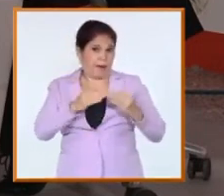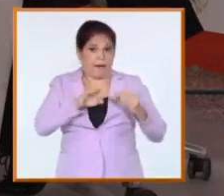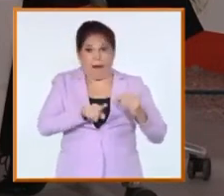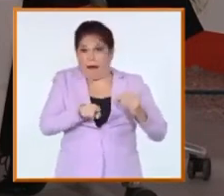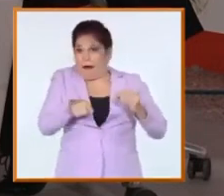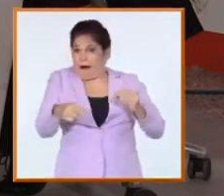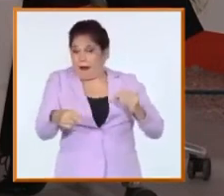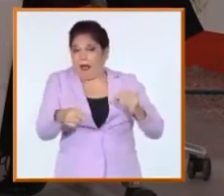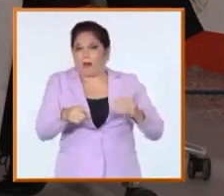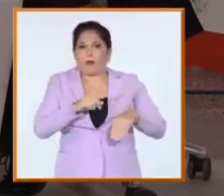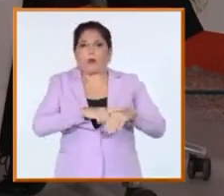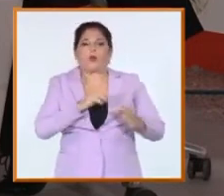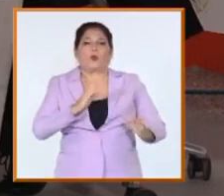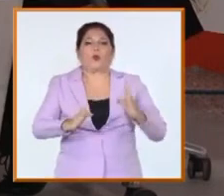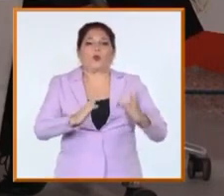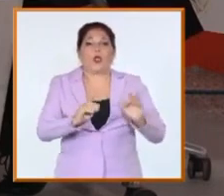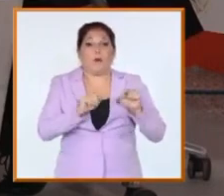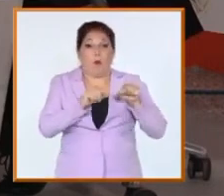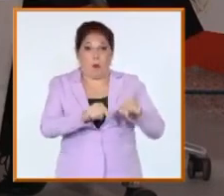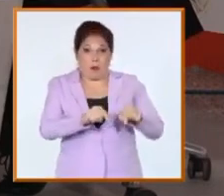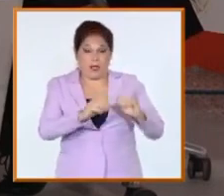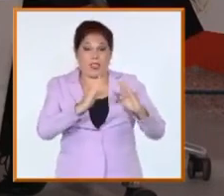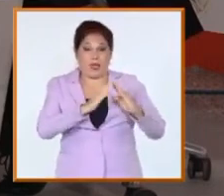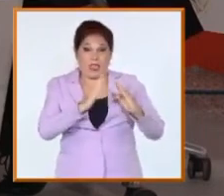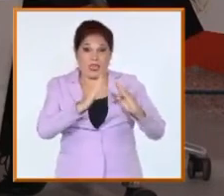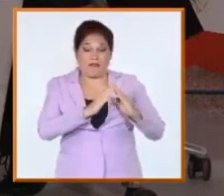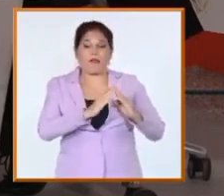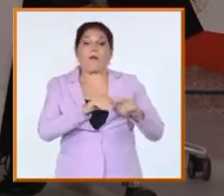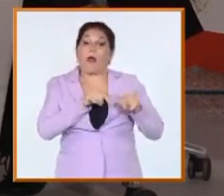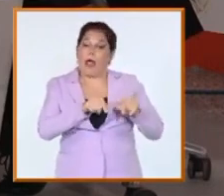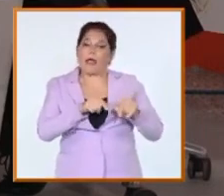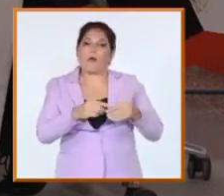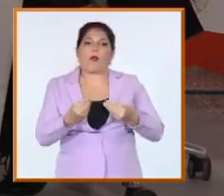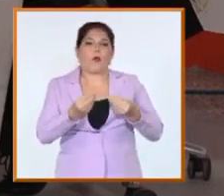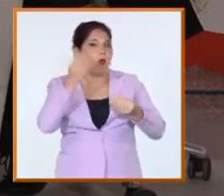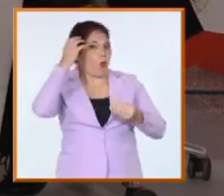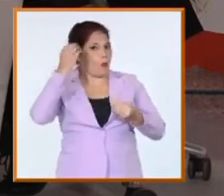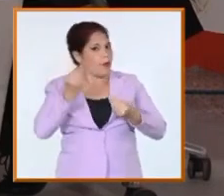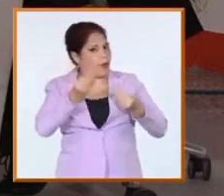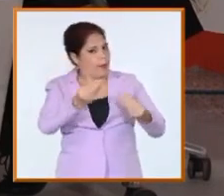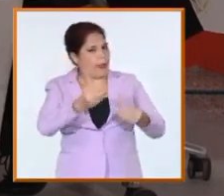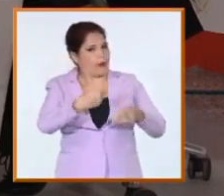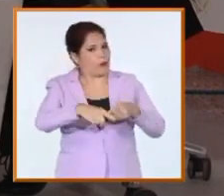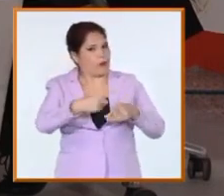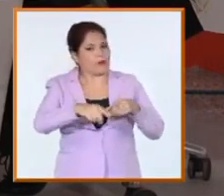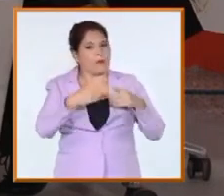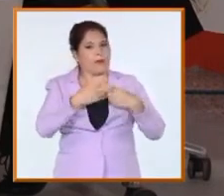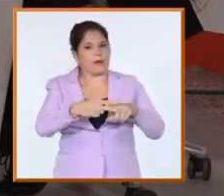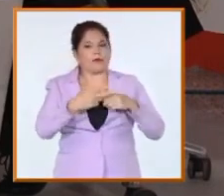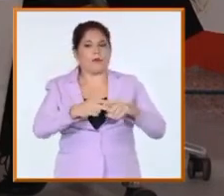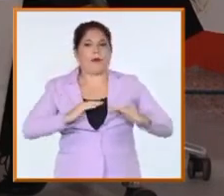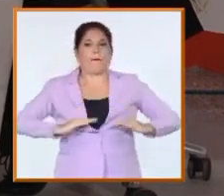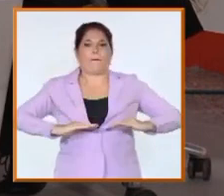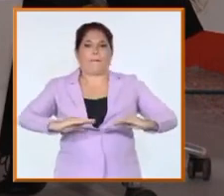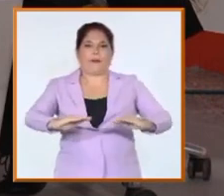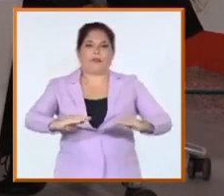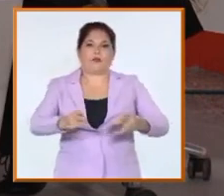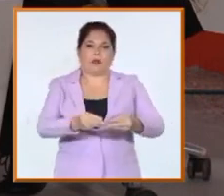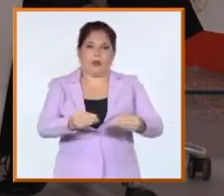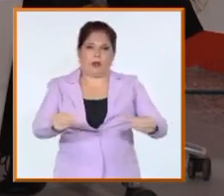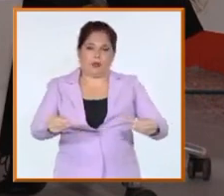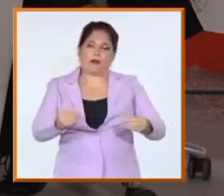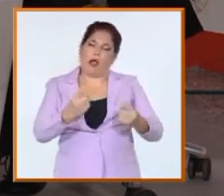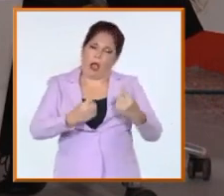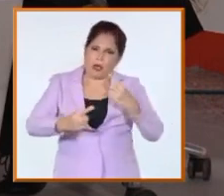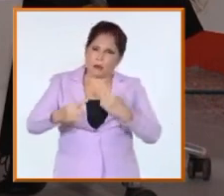un tiempo en ese lugar se le están creando condiciones y se están resolviendo un nivel de piso de tierra que puedan